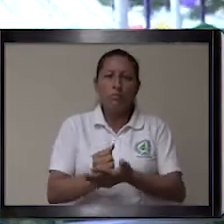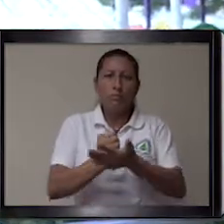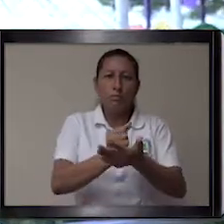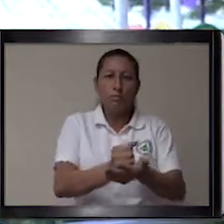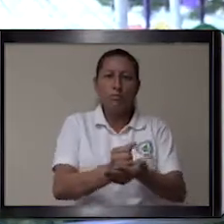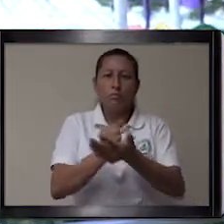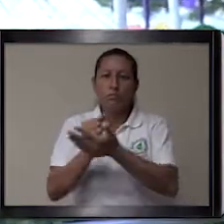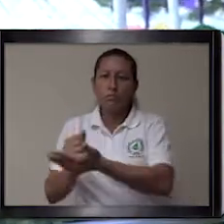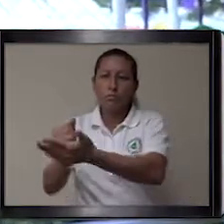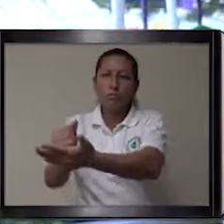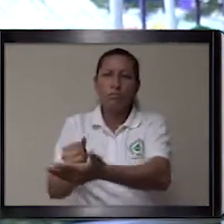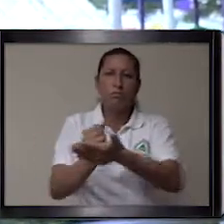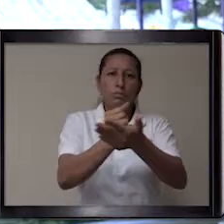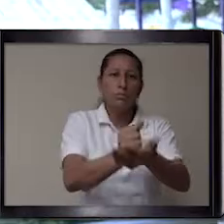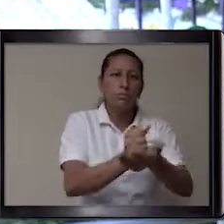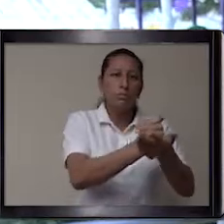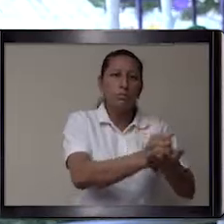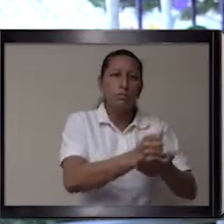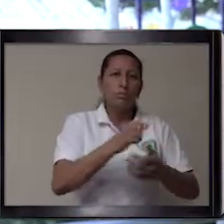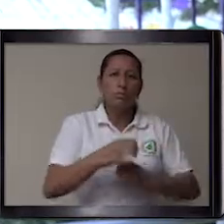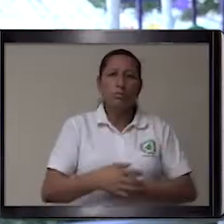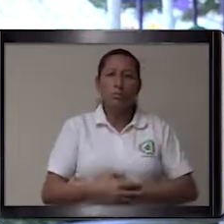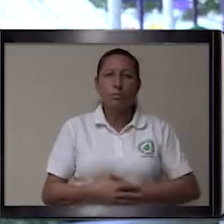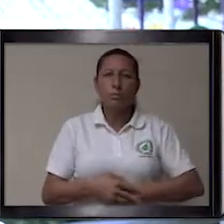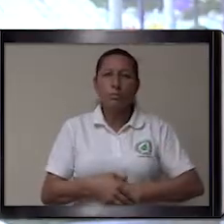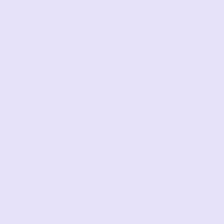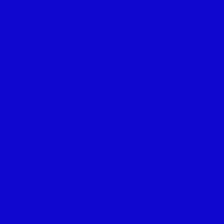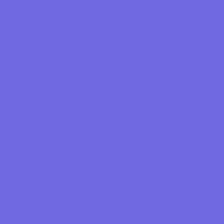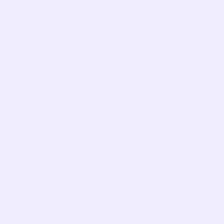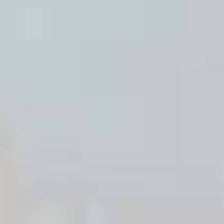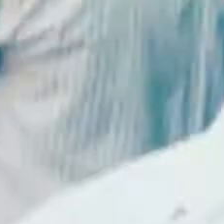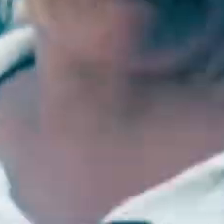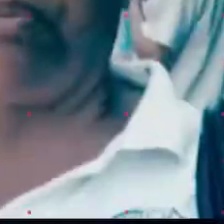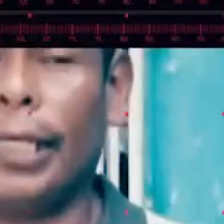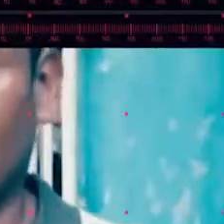¿cómo era? La acción, pues, de la evacuación.